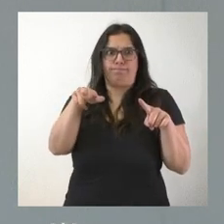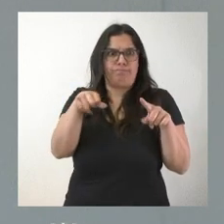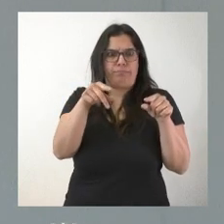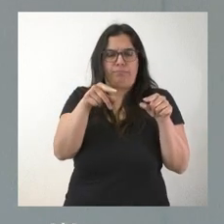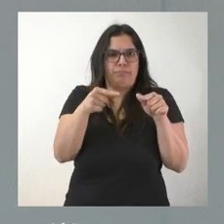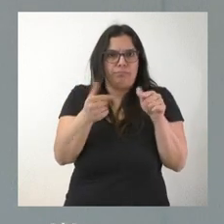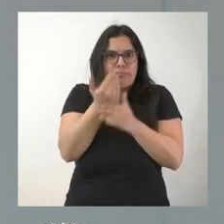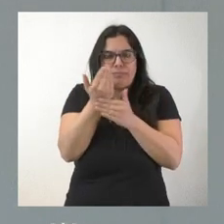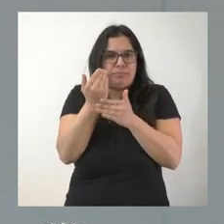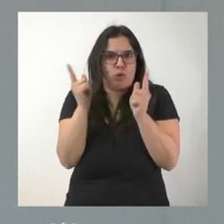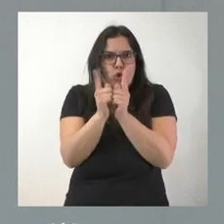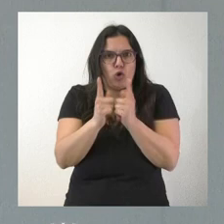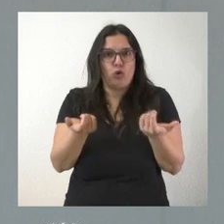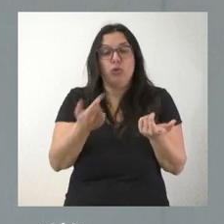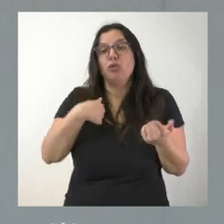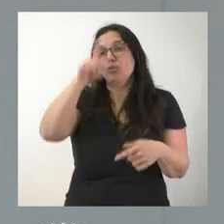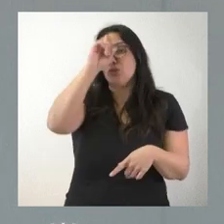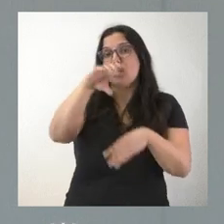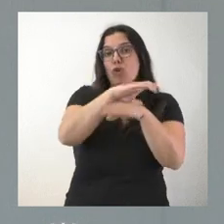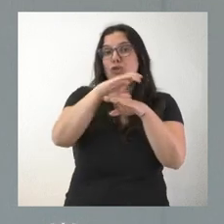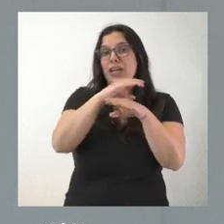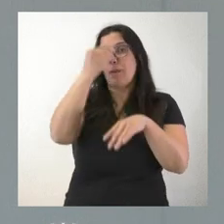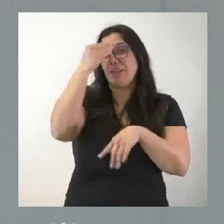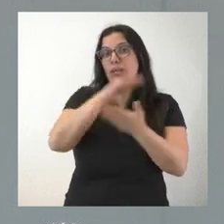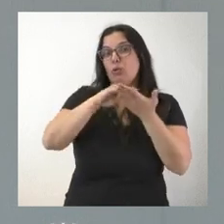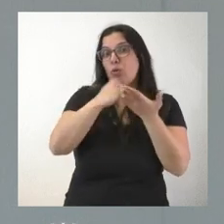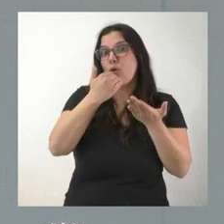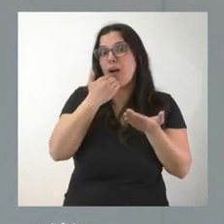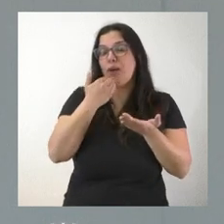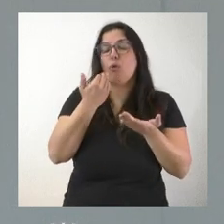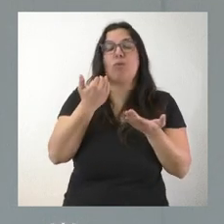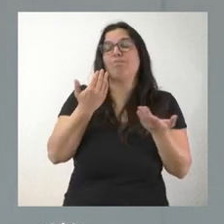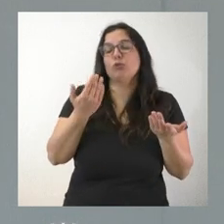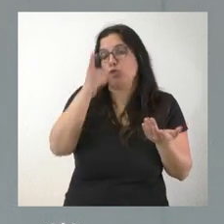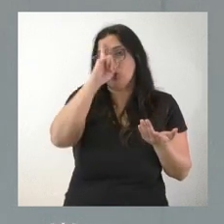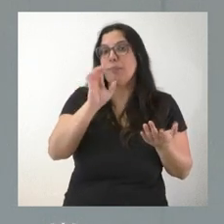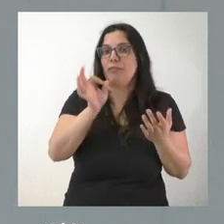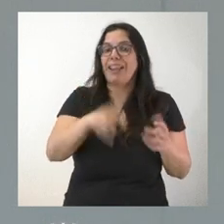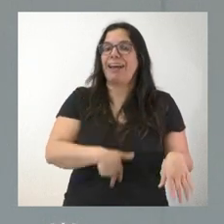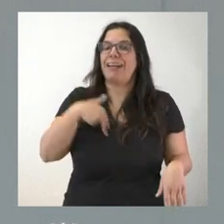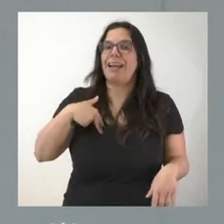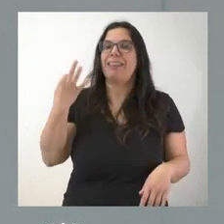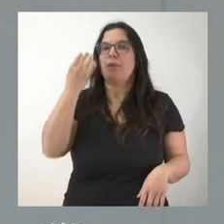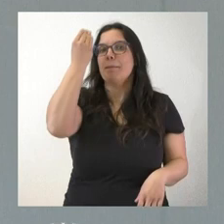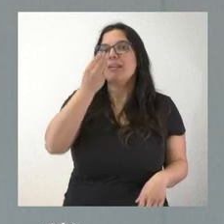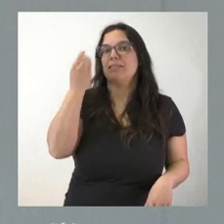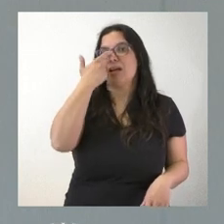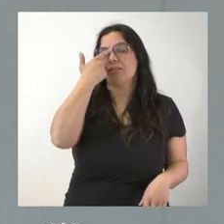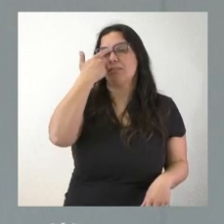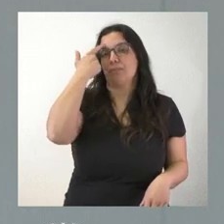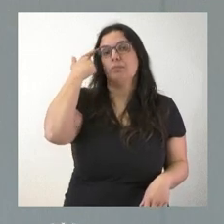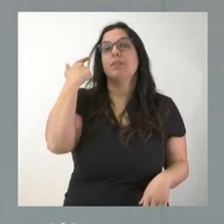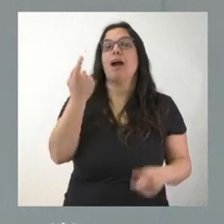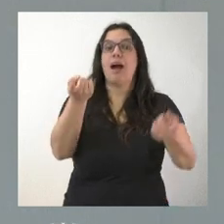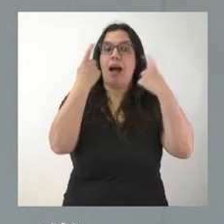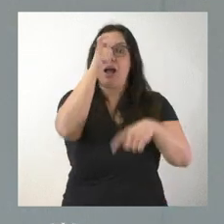no sé si la consejería tiene previsto hacer algo al respecto Pero es verdad que en general hay que pensar que el